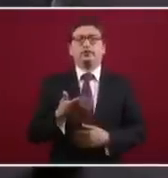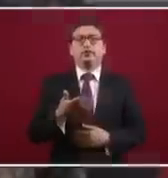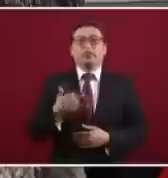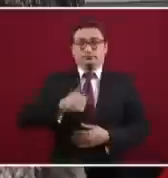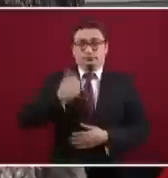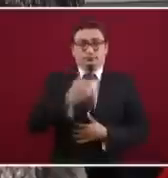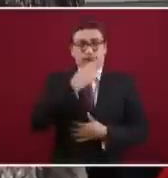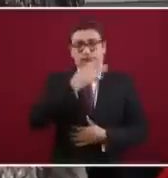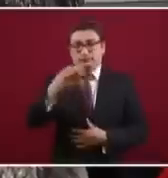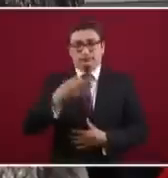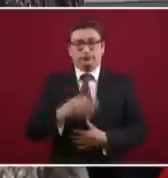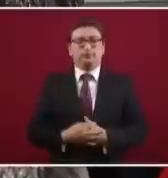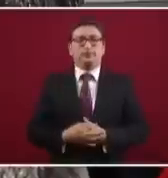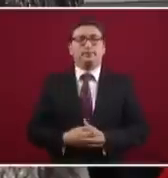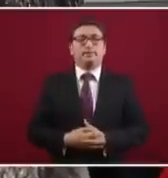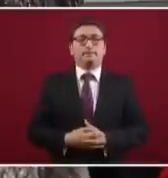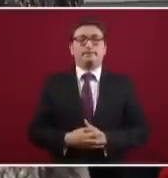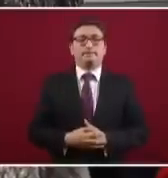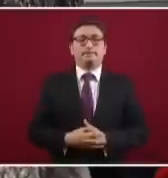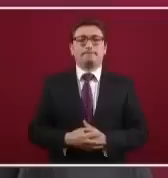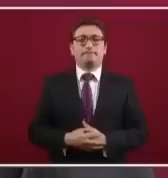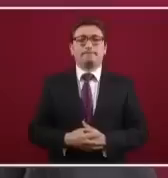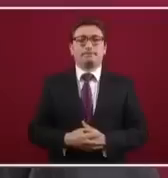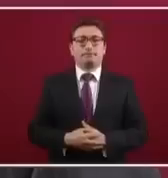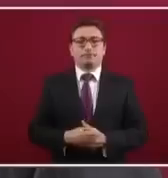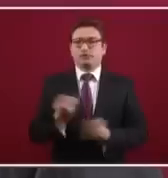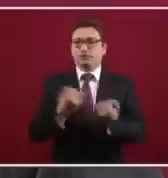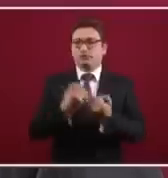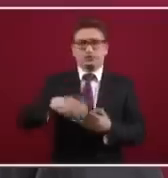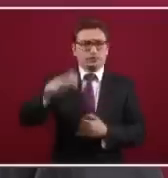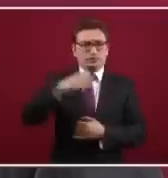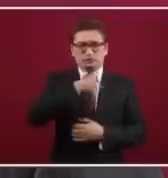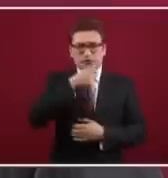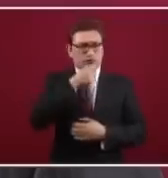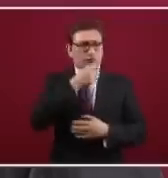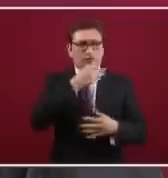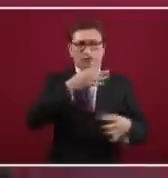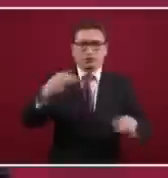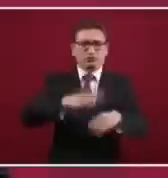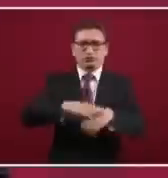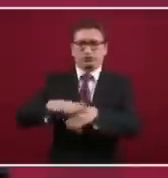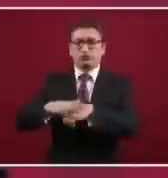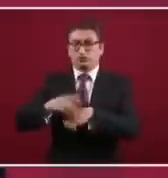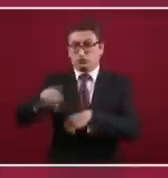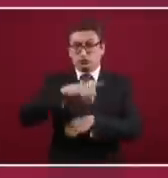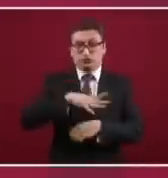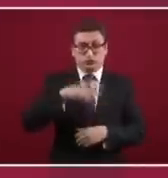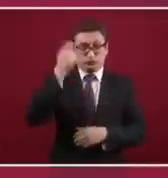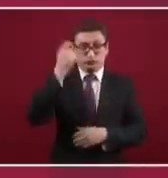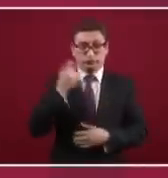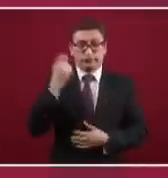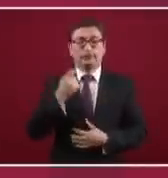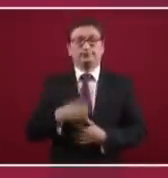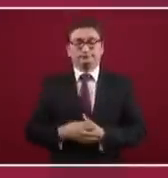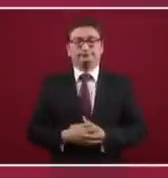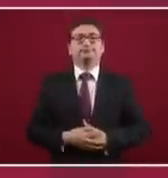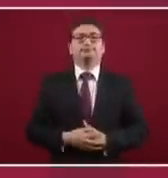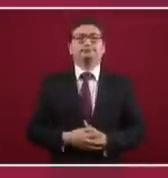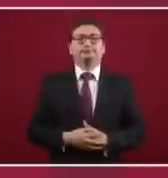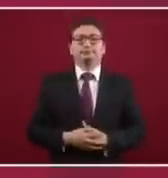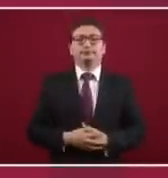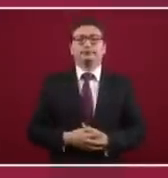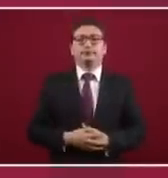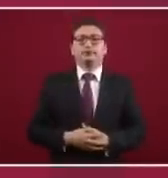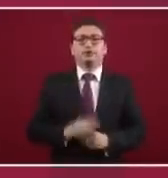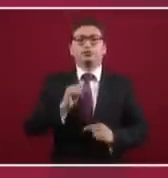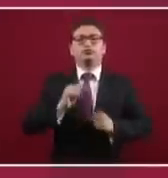Aprovecho para decirles a los adultos mayores que tienen esta pensión que va